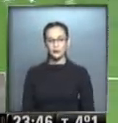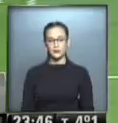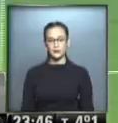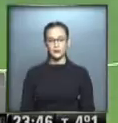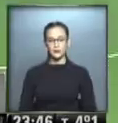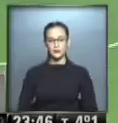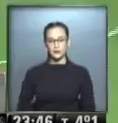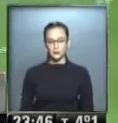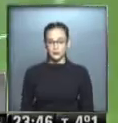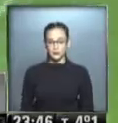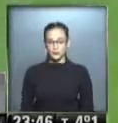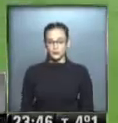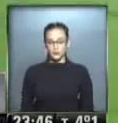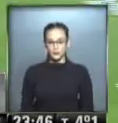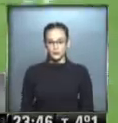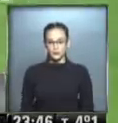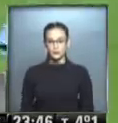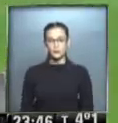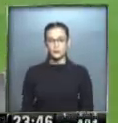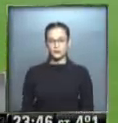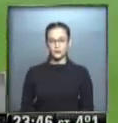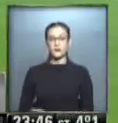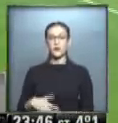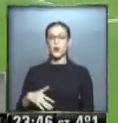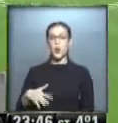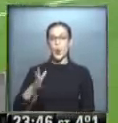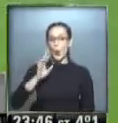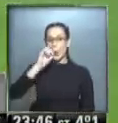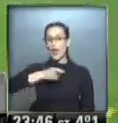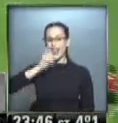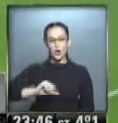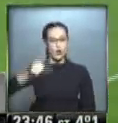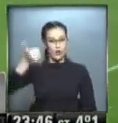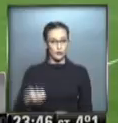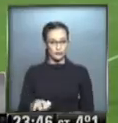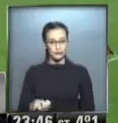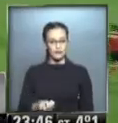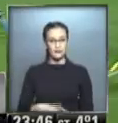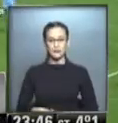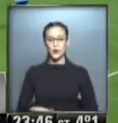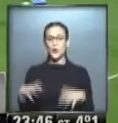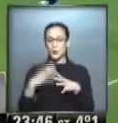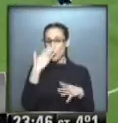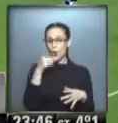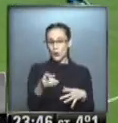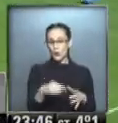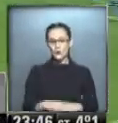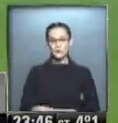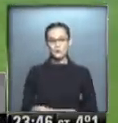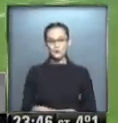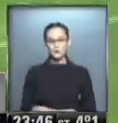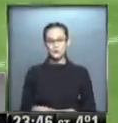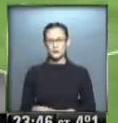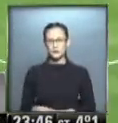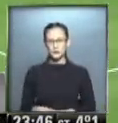Y el que consiguió sacar la ventaja y como local en Córdoba fue Belgrano, ni más ni menos, este pirata cordobés que se